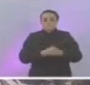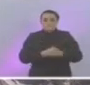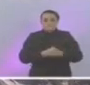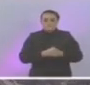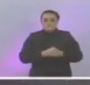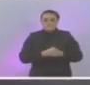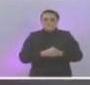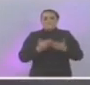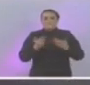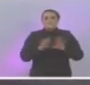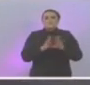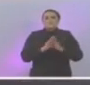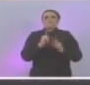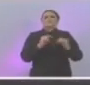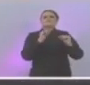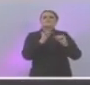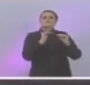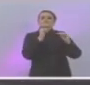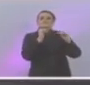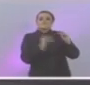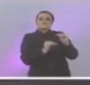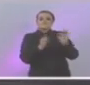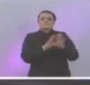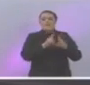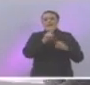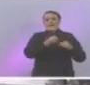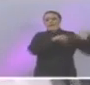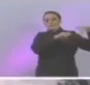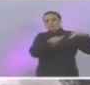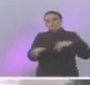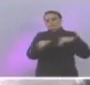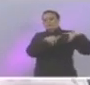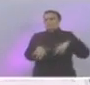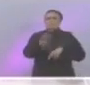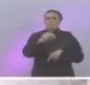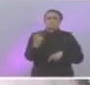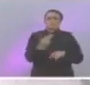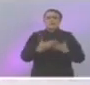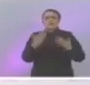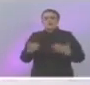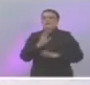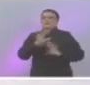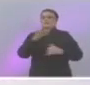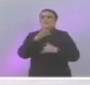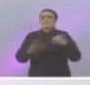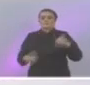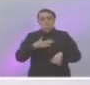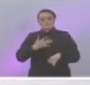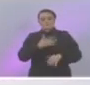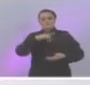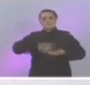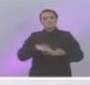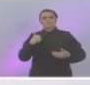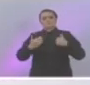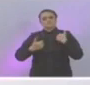el hecho de poder disminuir la posibilidad de desfogue de dicha presa. Finalmente, también con satisfacción,